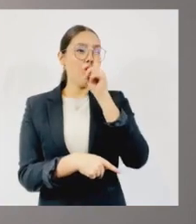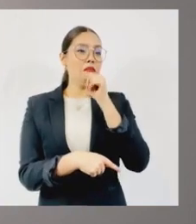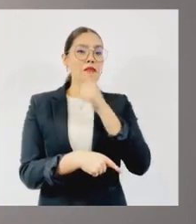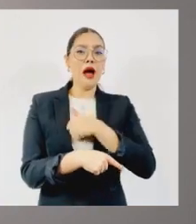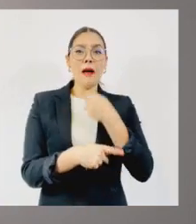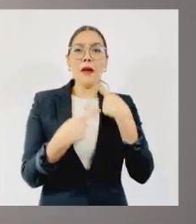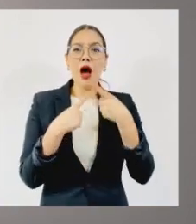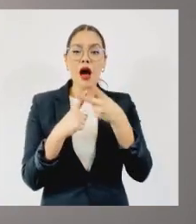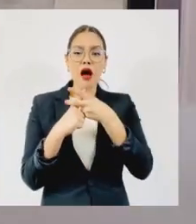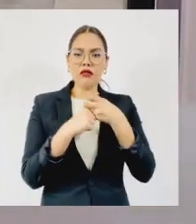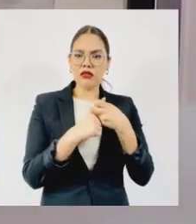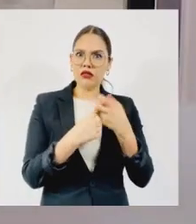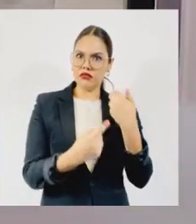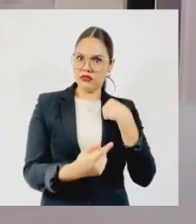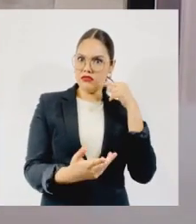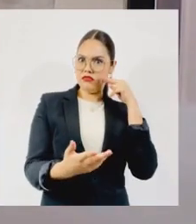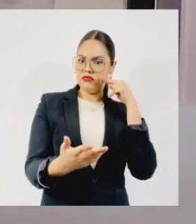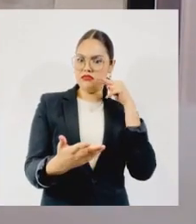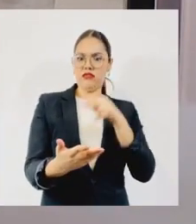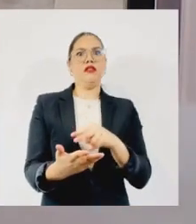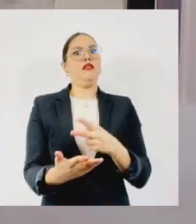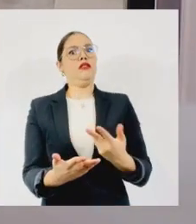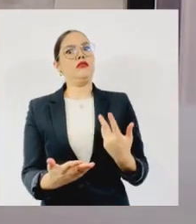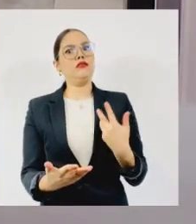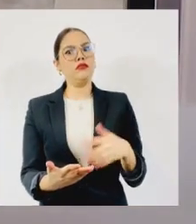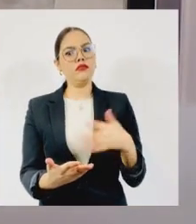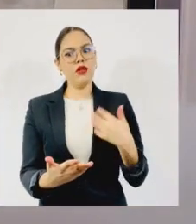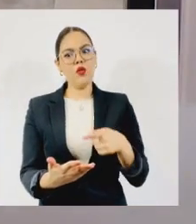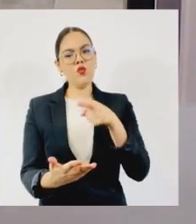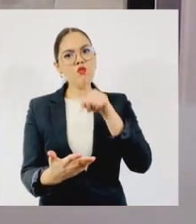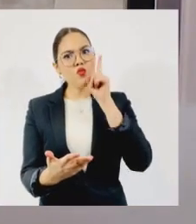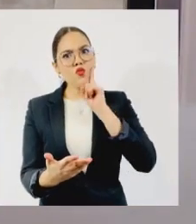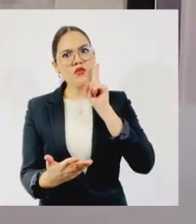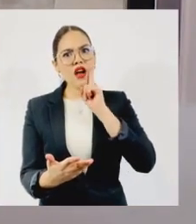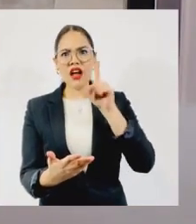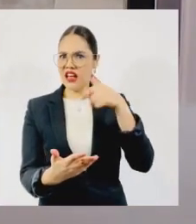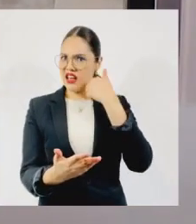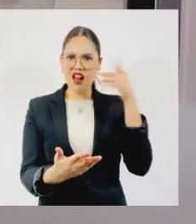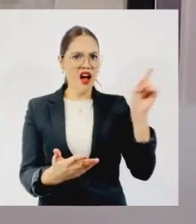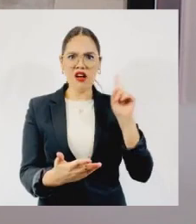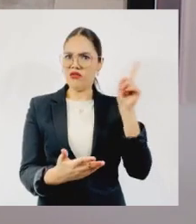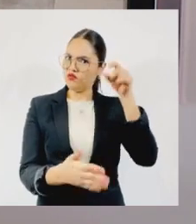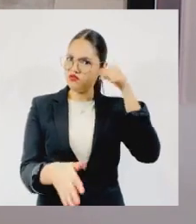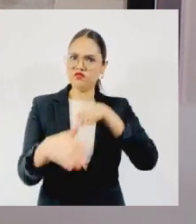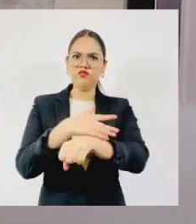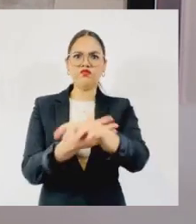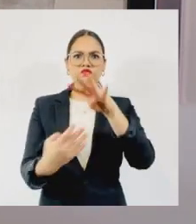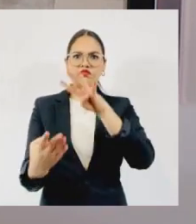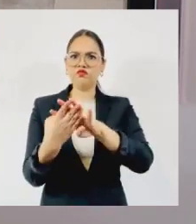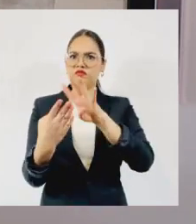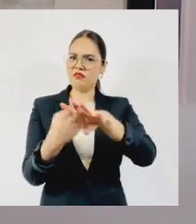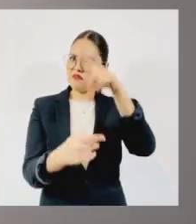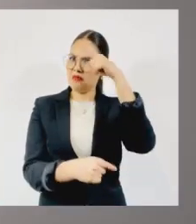secuestrados, pues me daban ganas de que esta chica permaneciera en la cárcel toda su vida.